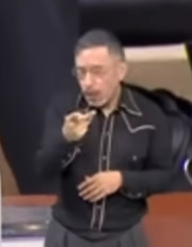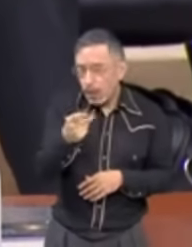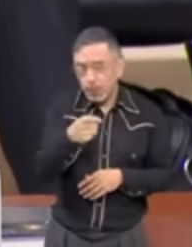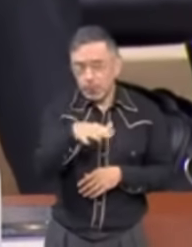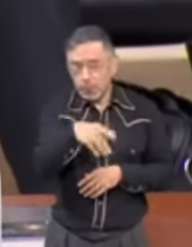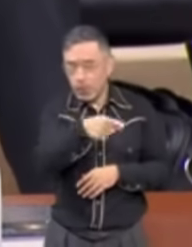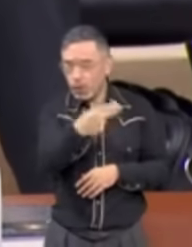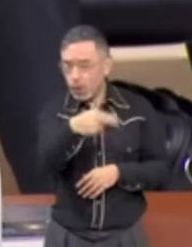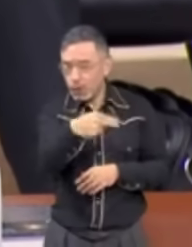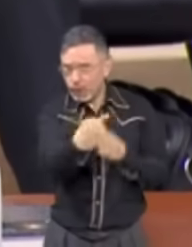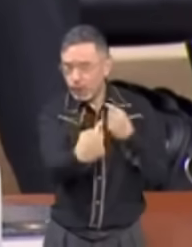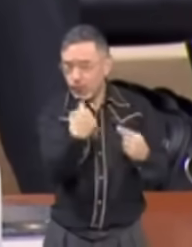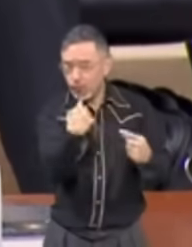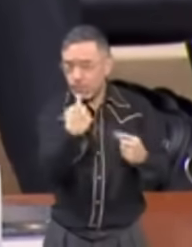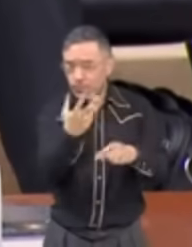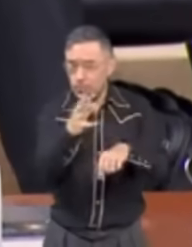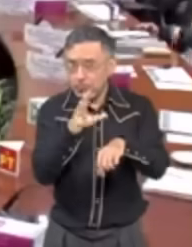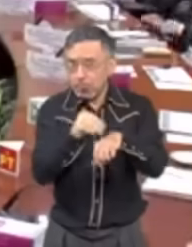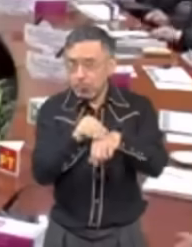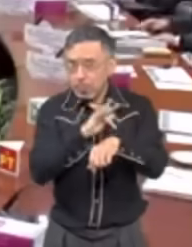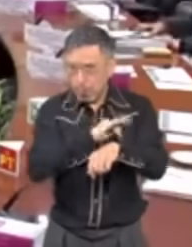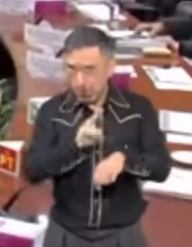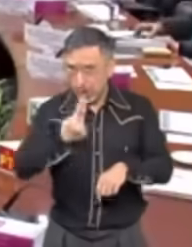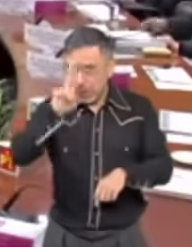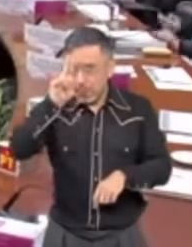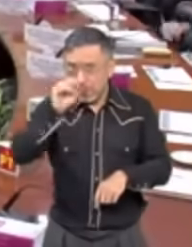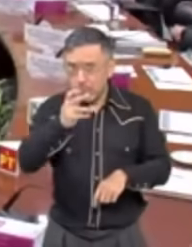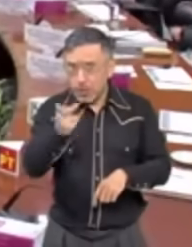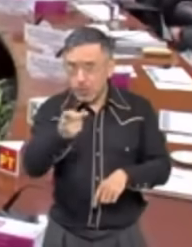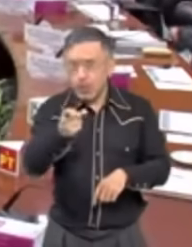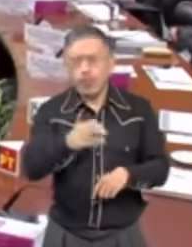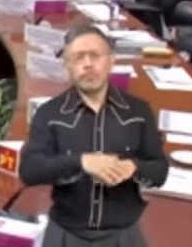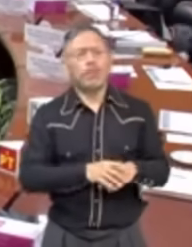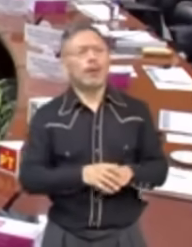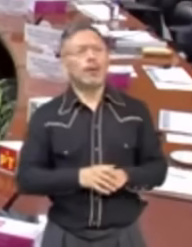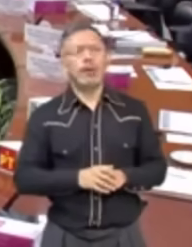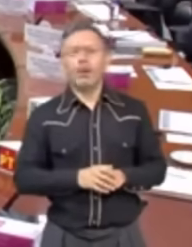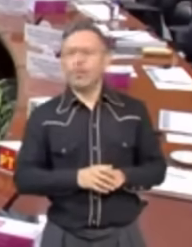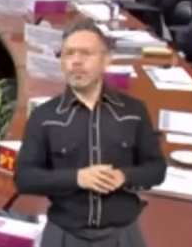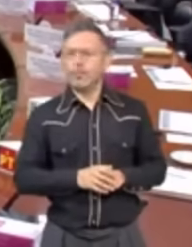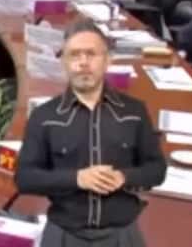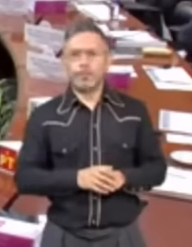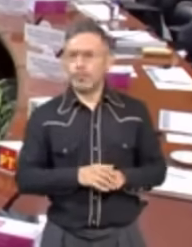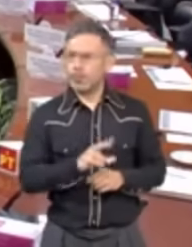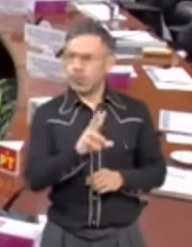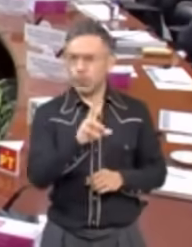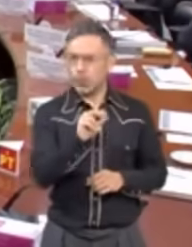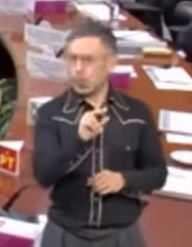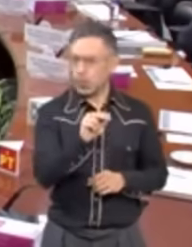intervenir. Es la pregunta. No tenemos en ese en nuestro